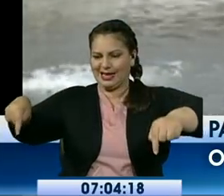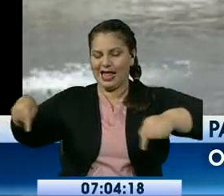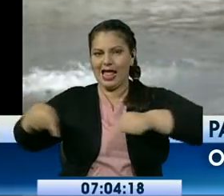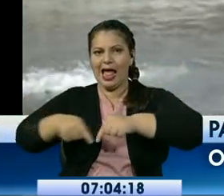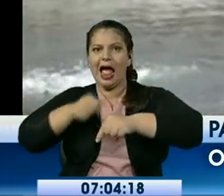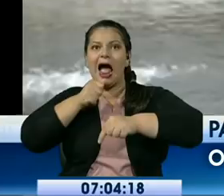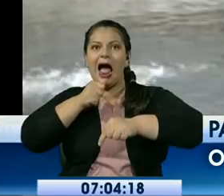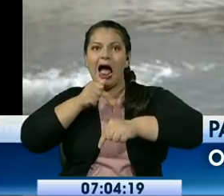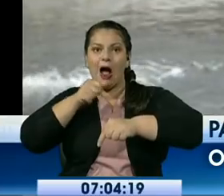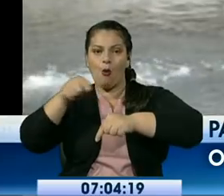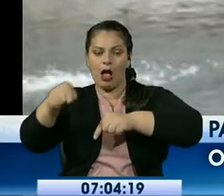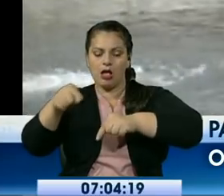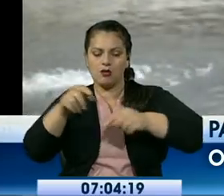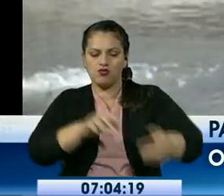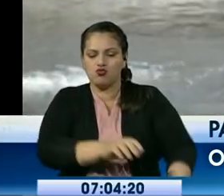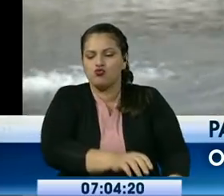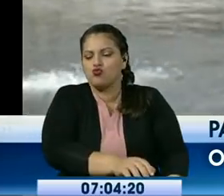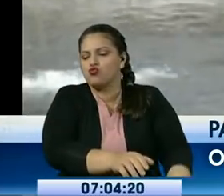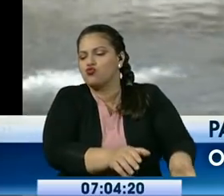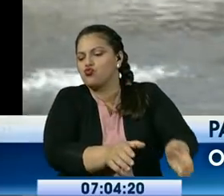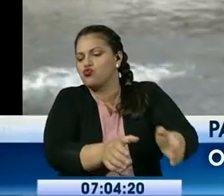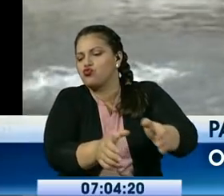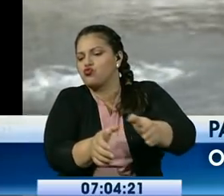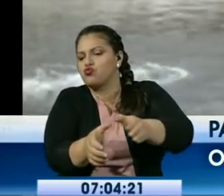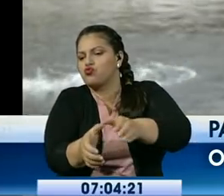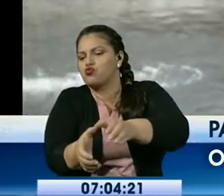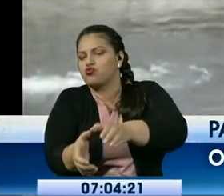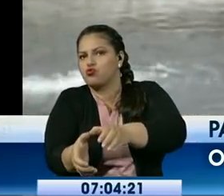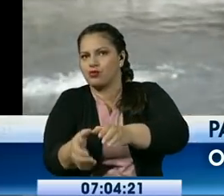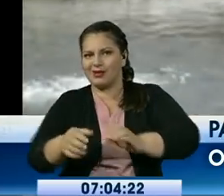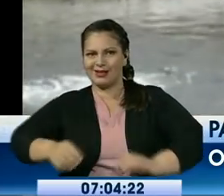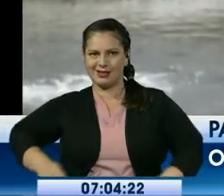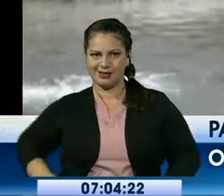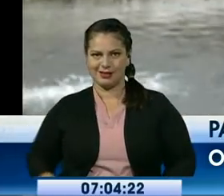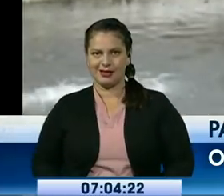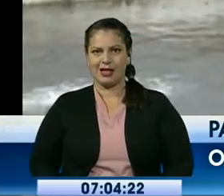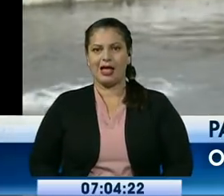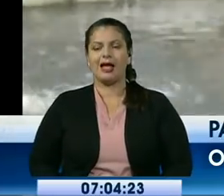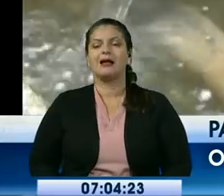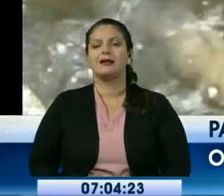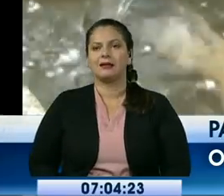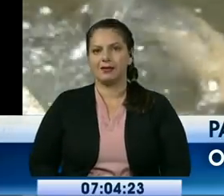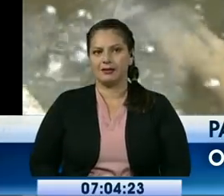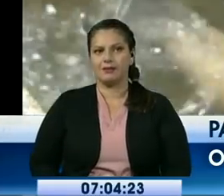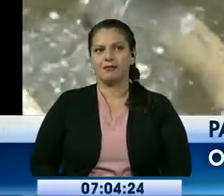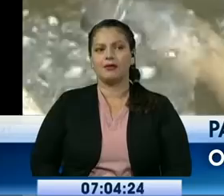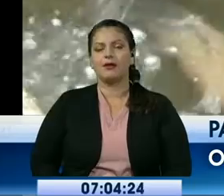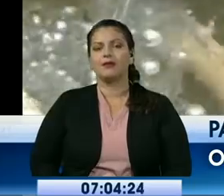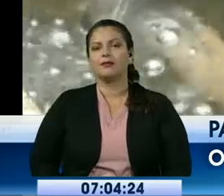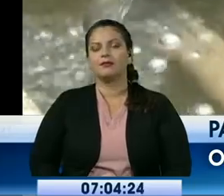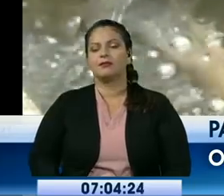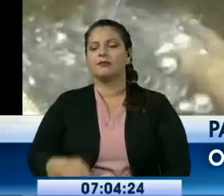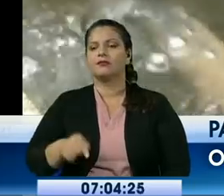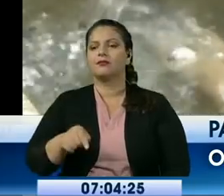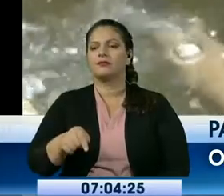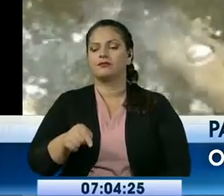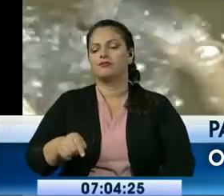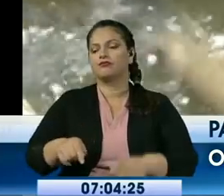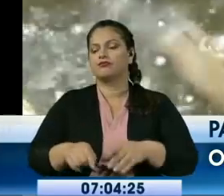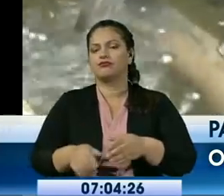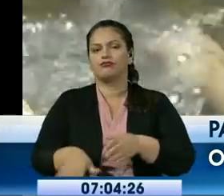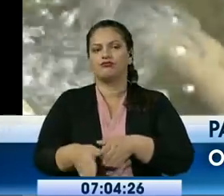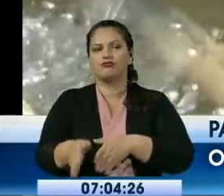reproducción porque el agua no da, o sea, el clima mismo es abrigado, porque es de la parte bien fría.